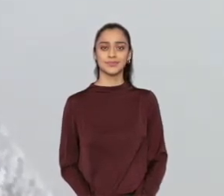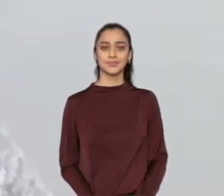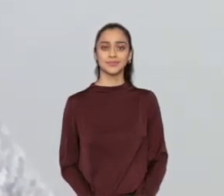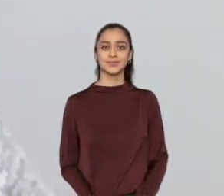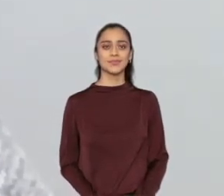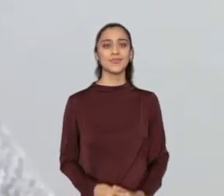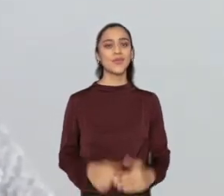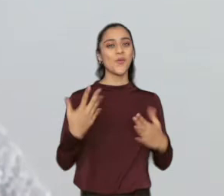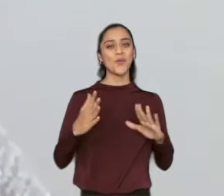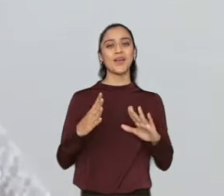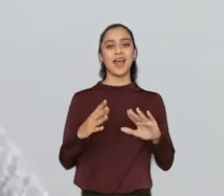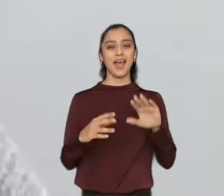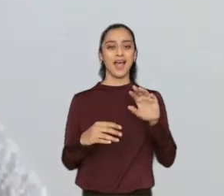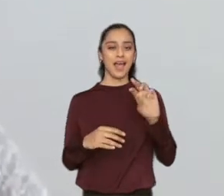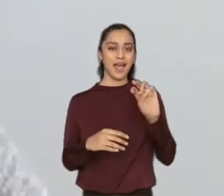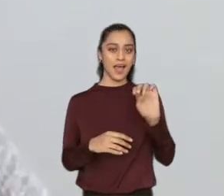de una mariposa